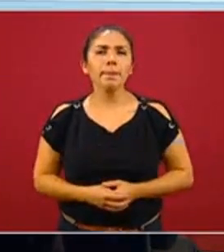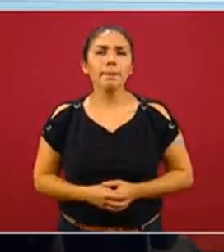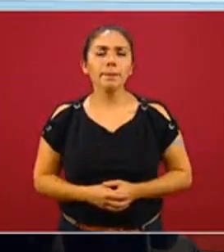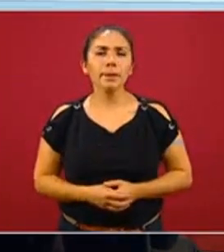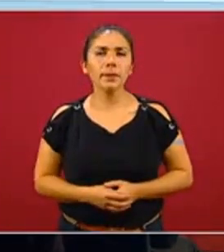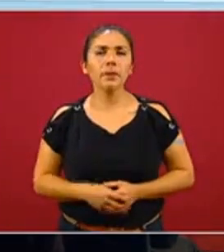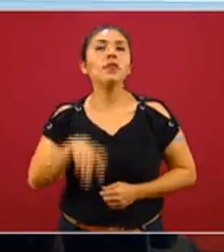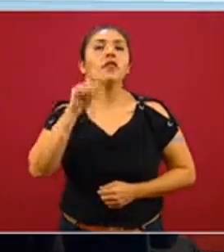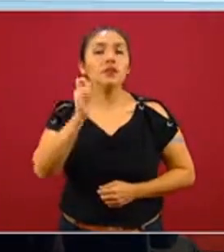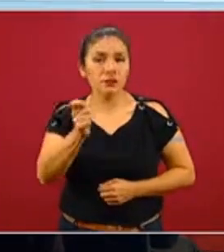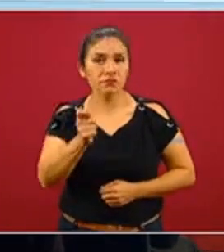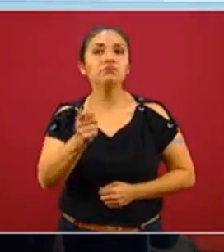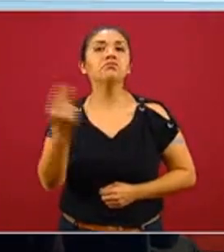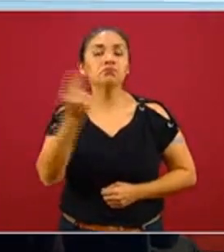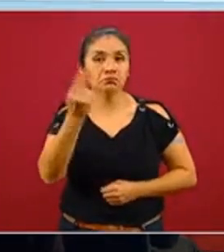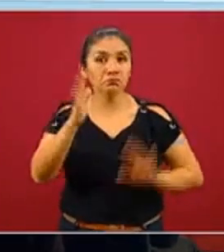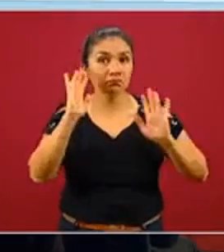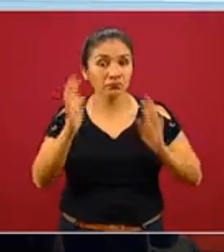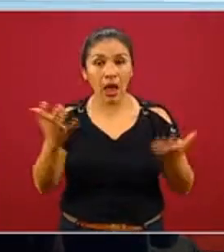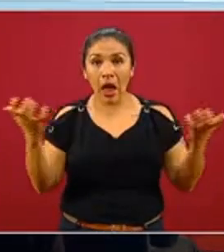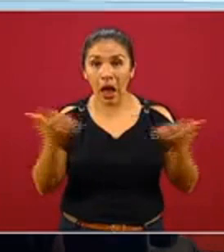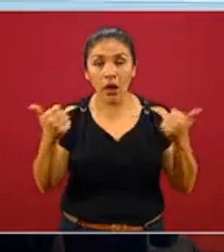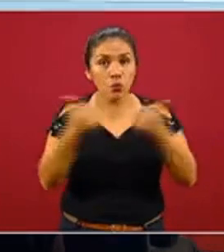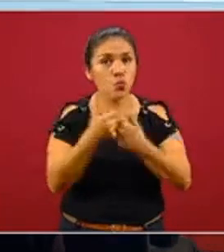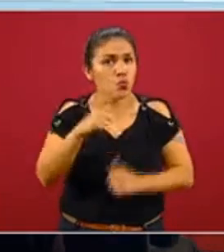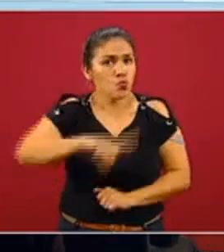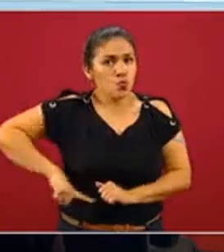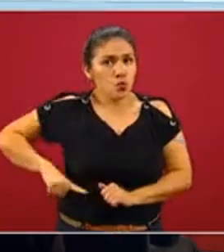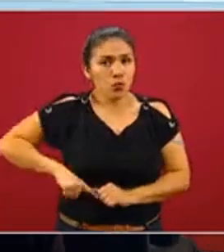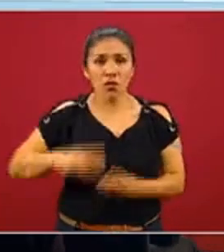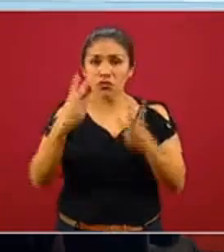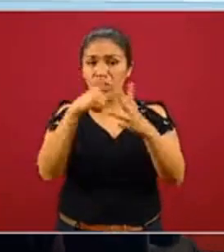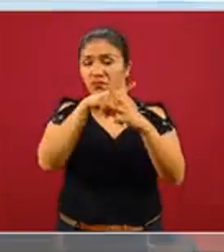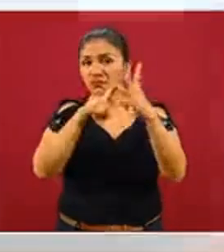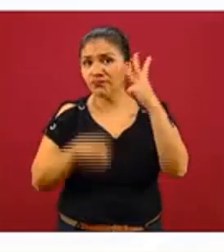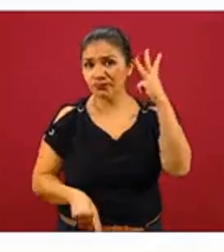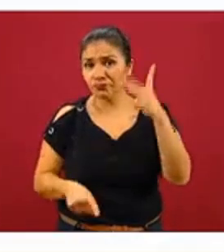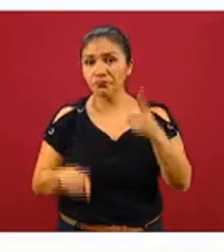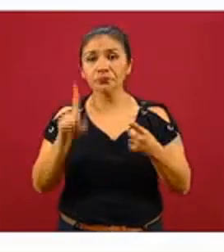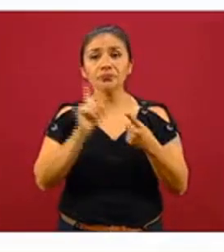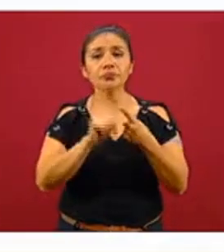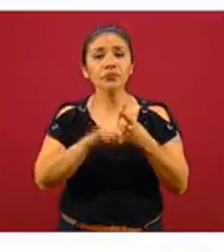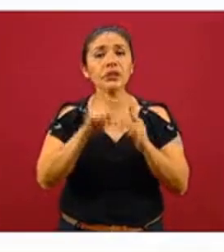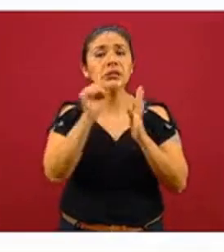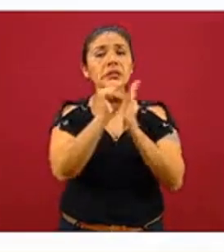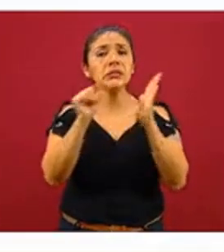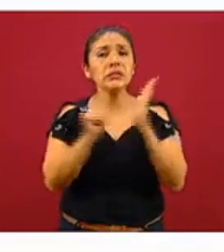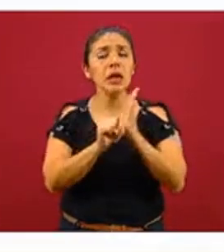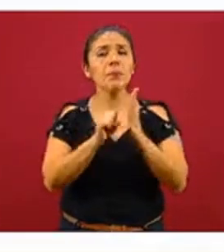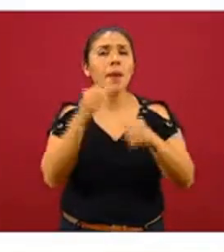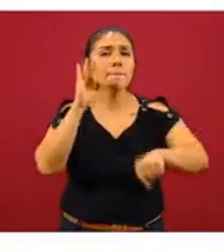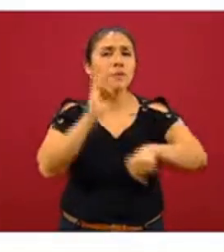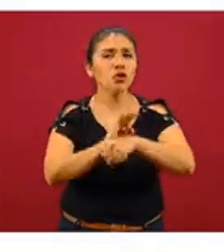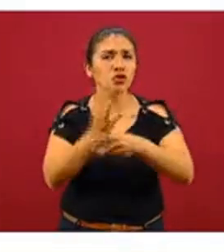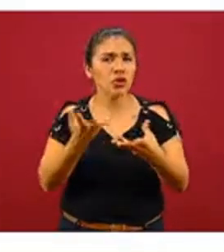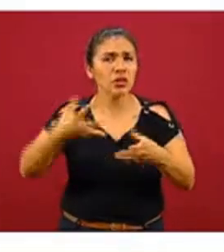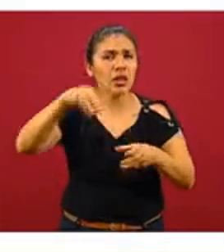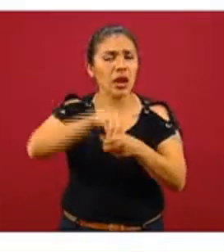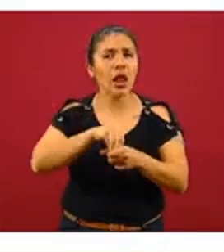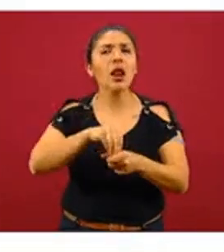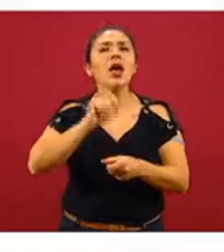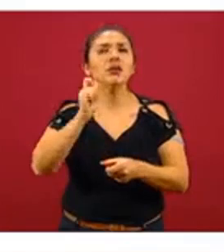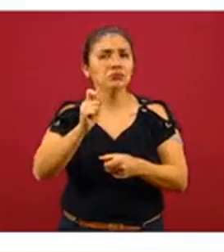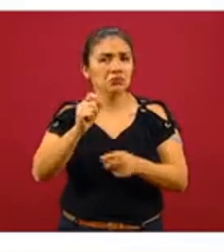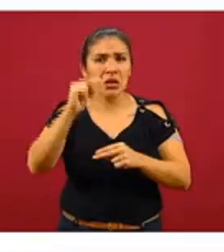es activar a todas las áreas de gobierno en los 3 órdenes. Los sistemas de protección integral están integrados a